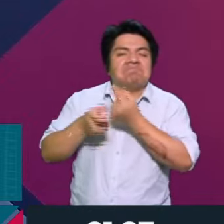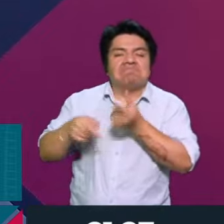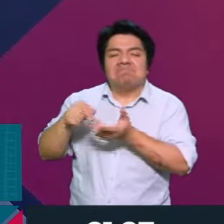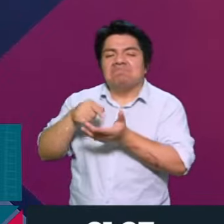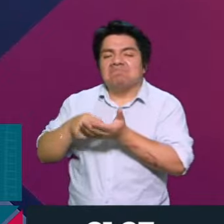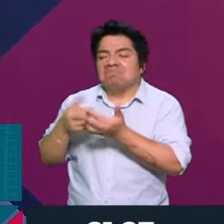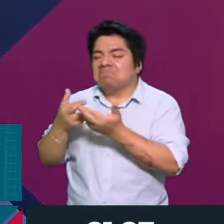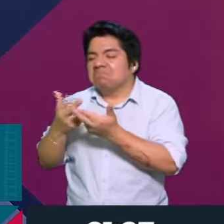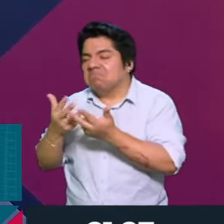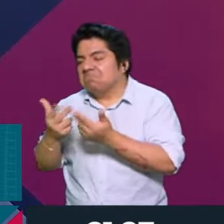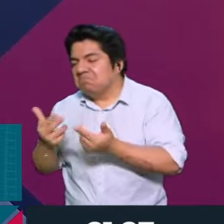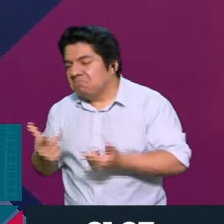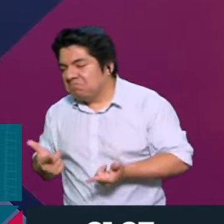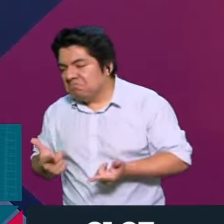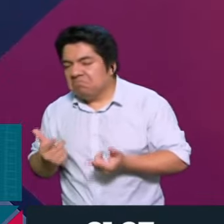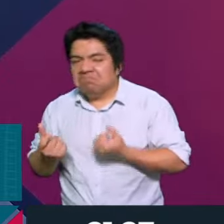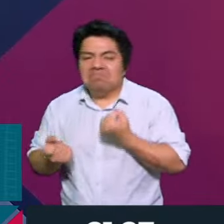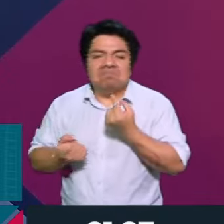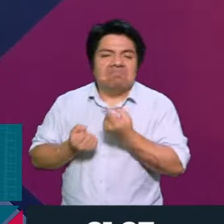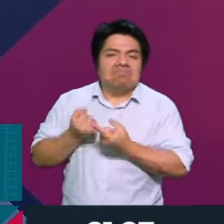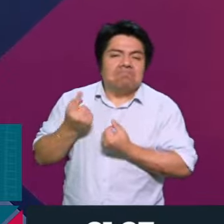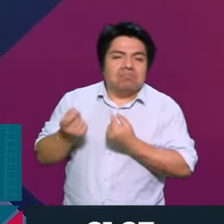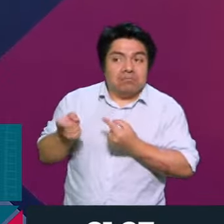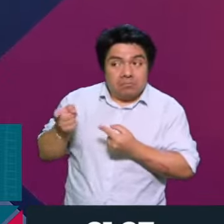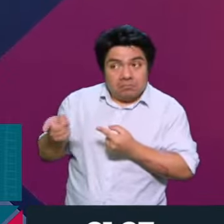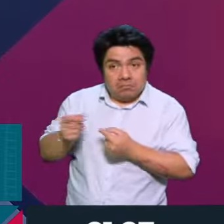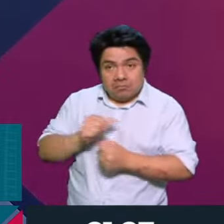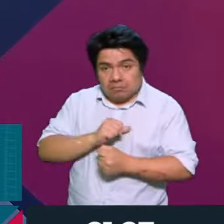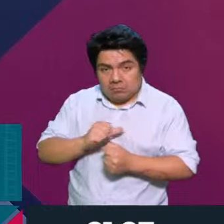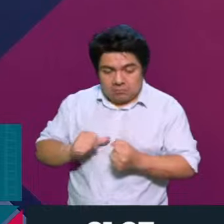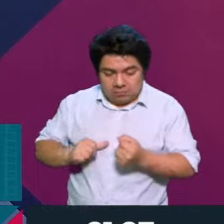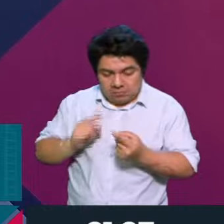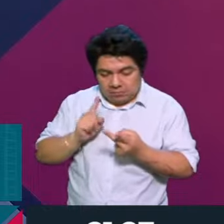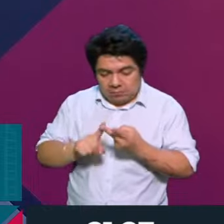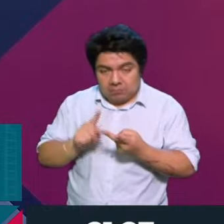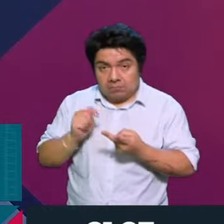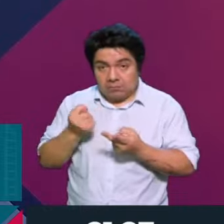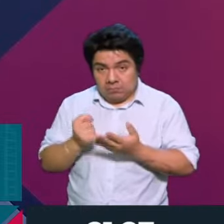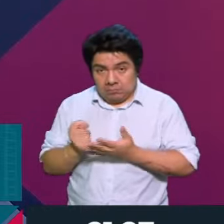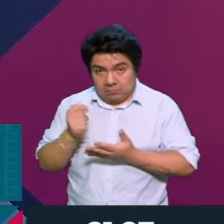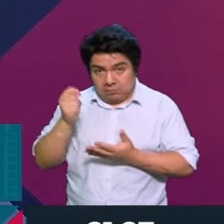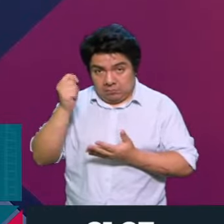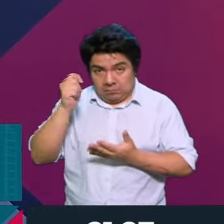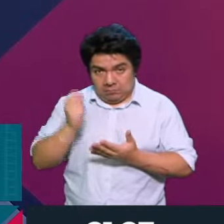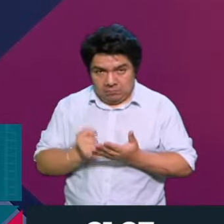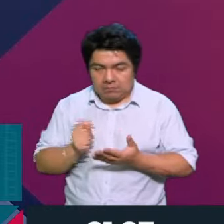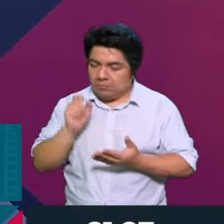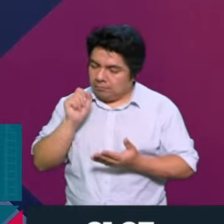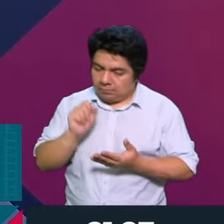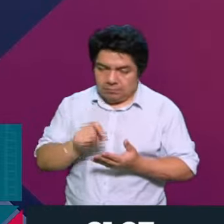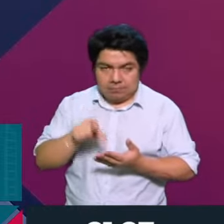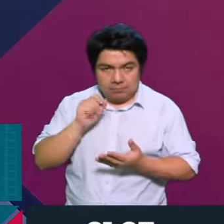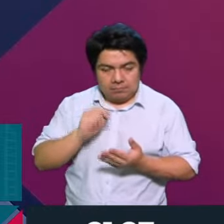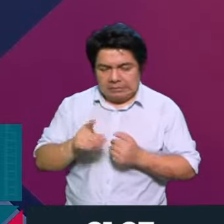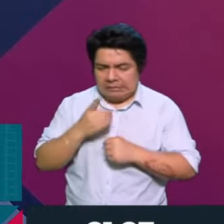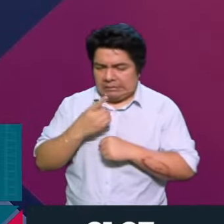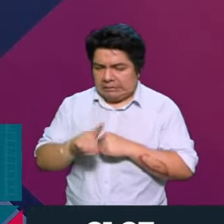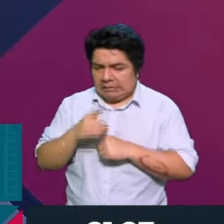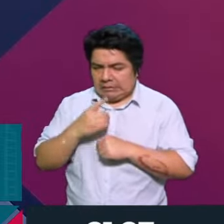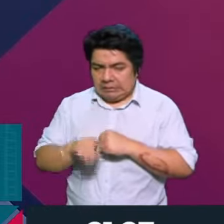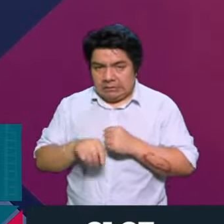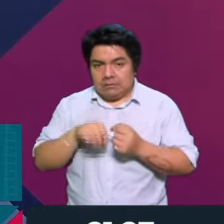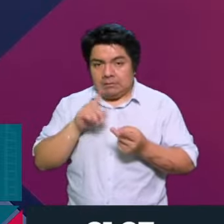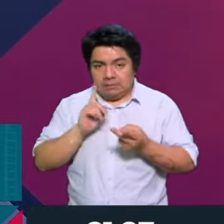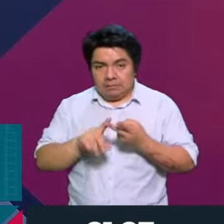ahí por la planta. Sigue la alcaldía Tláhuac, que también sufrió muchos daños por el sismo y también